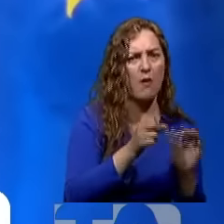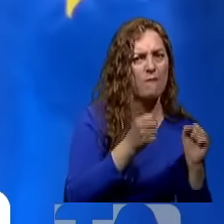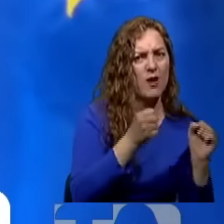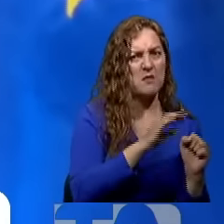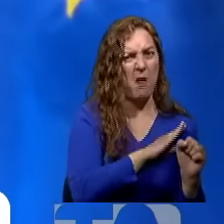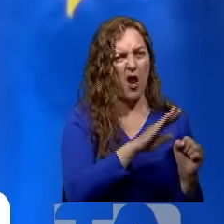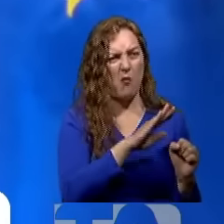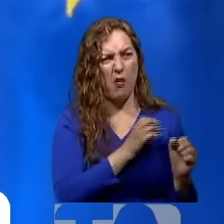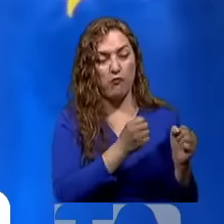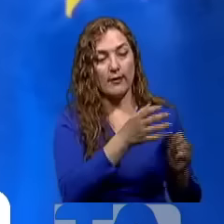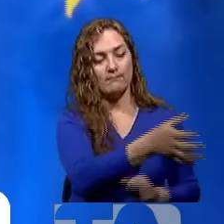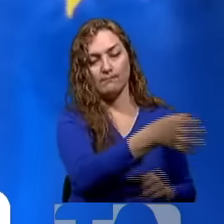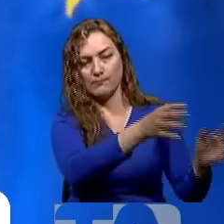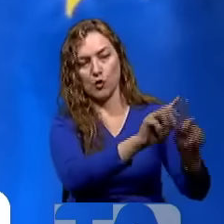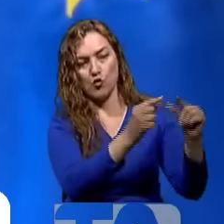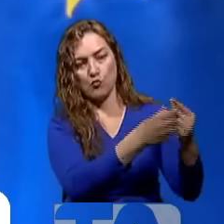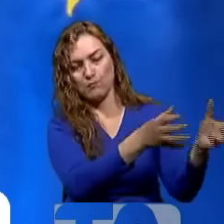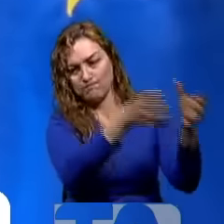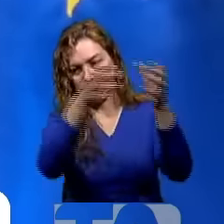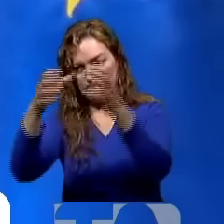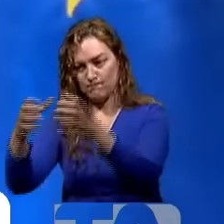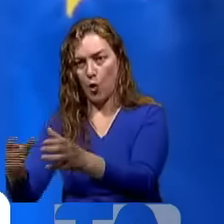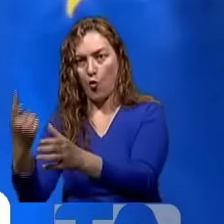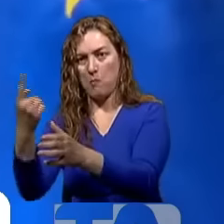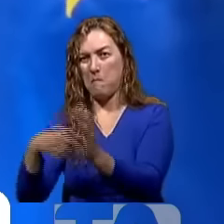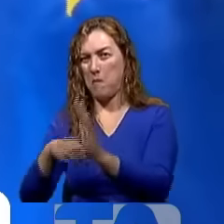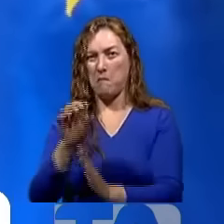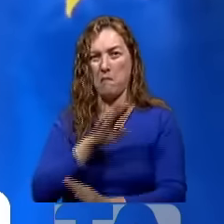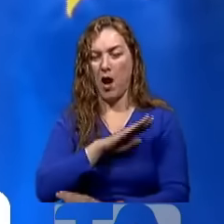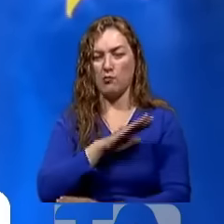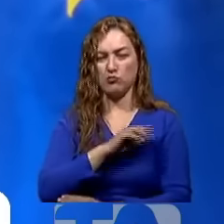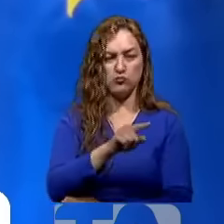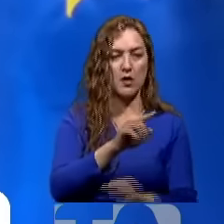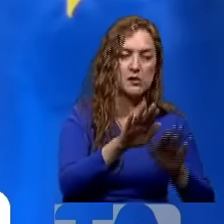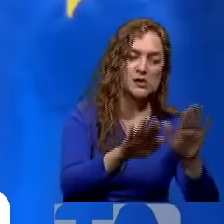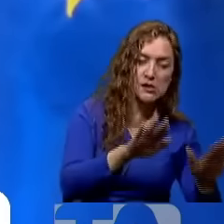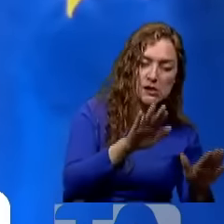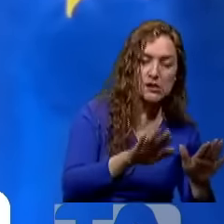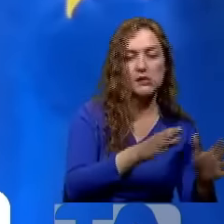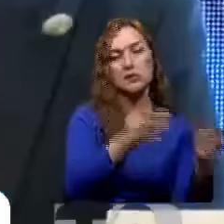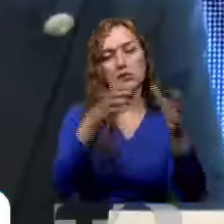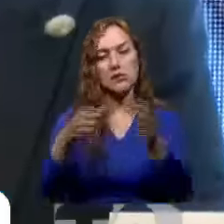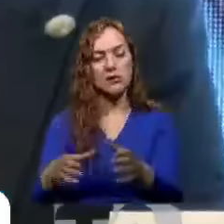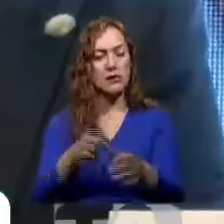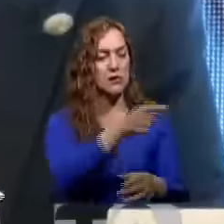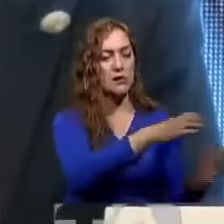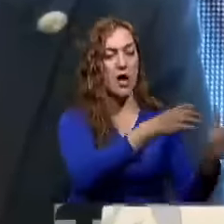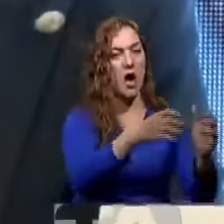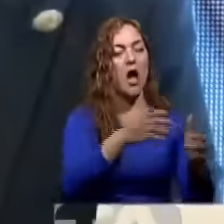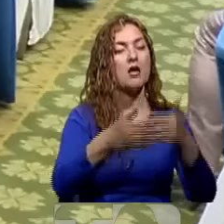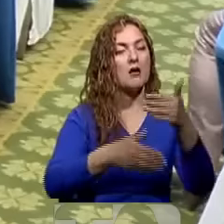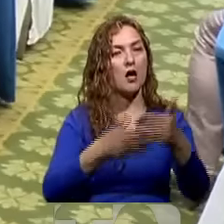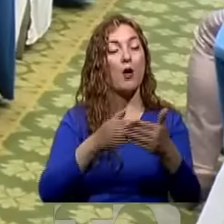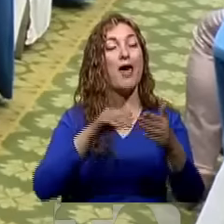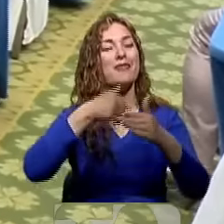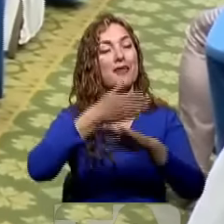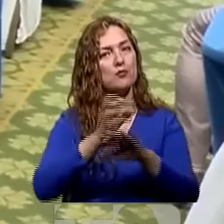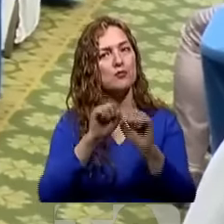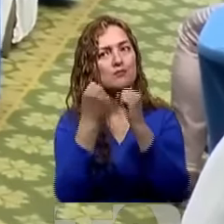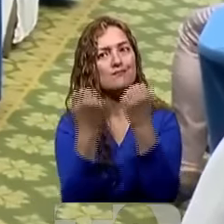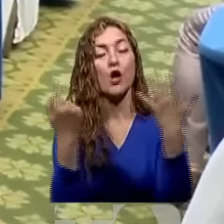fin de favorecer las acciones de inteligencia penitenciaria para una adecuada reinserción social. Según las autoridades